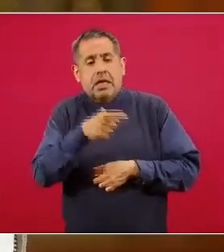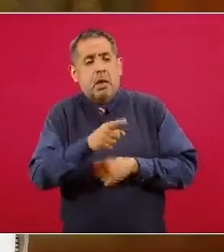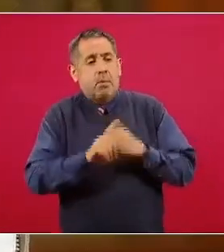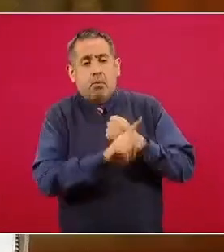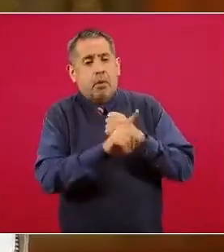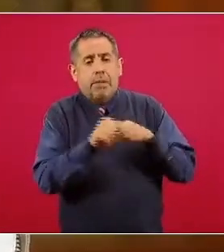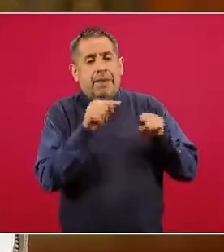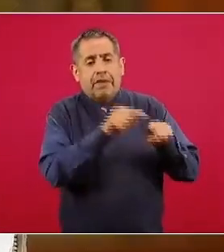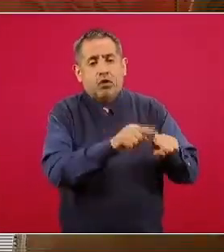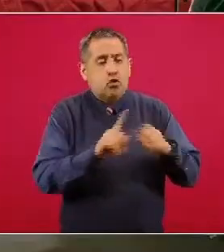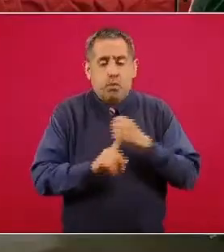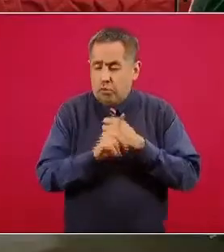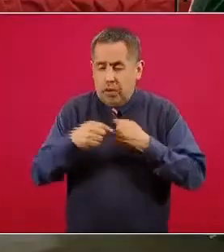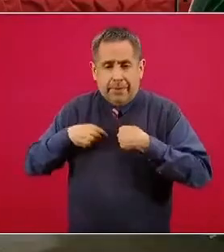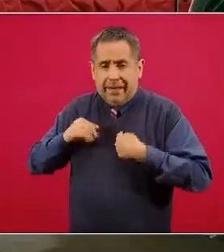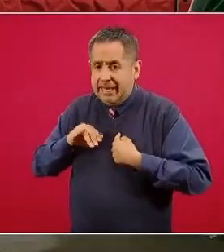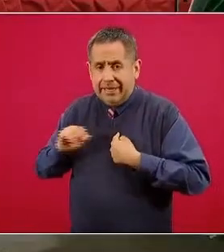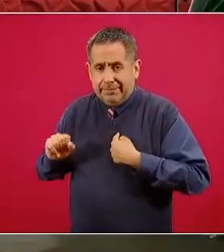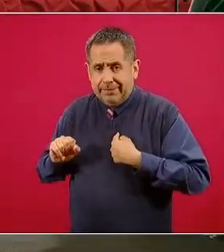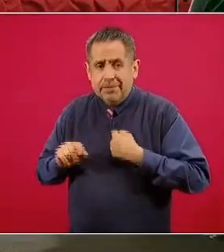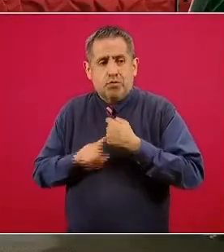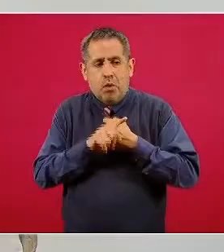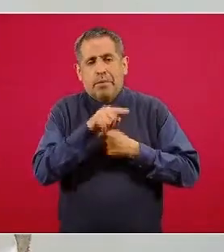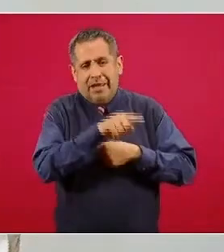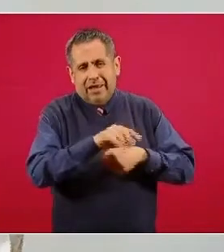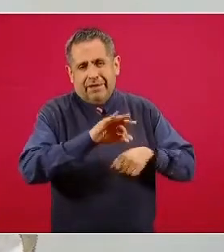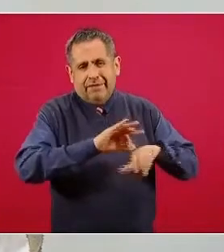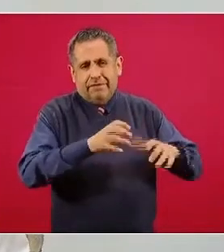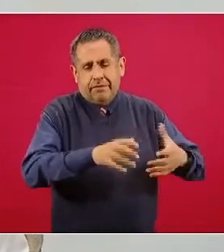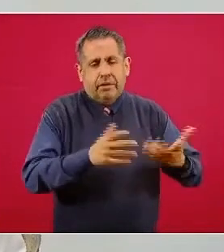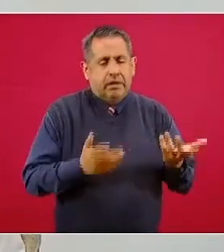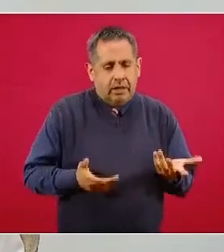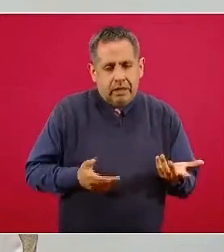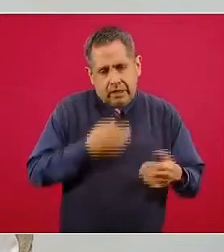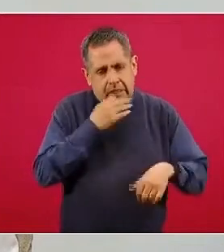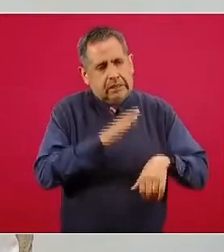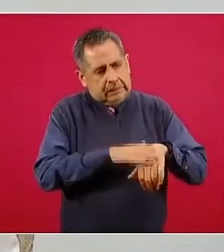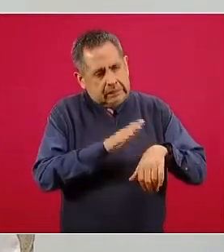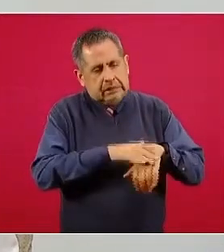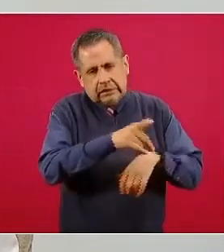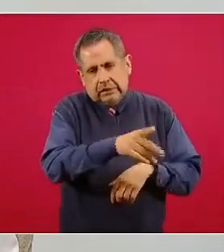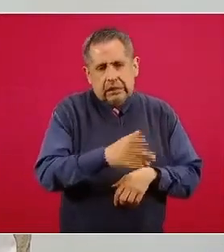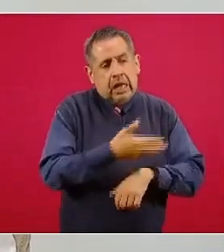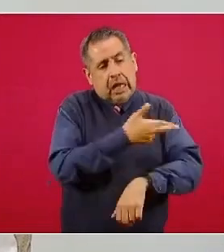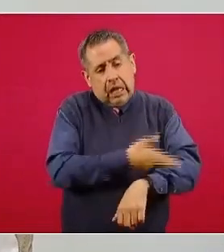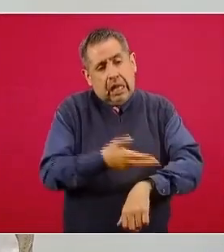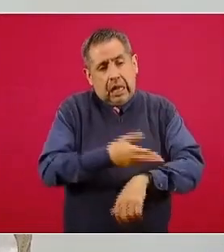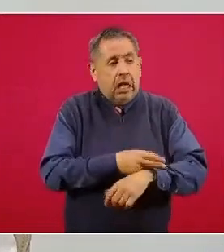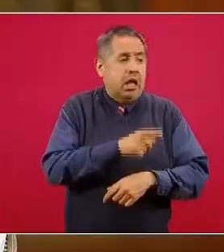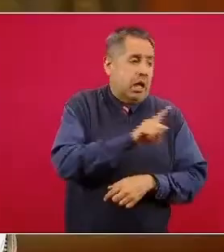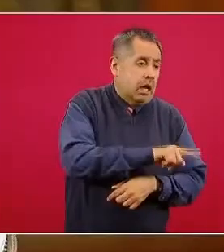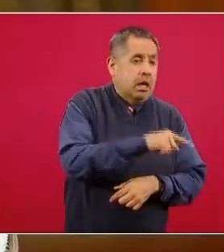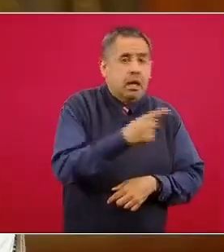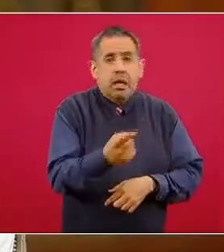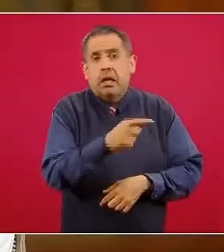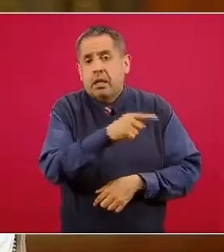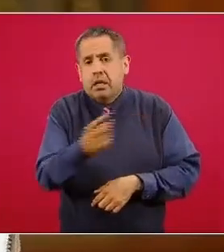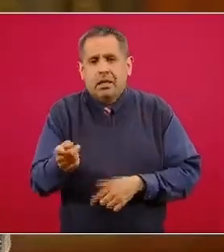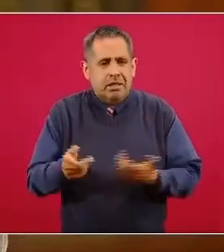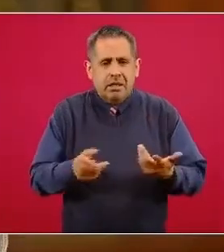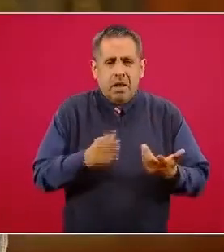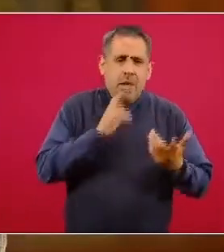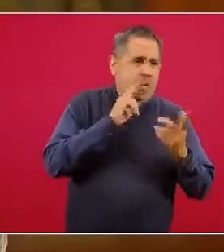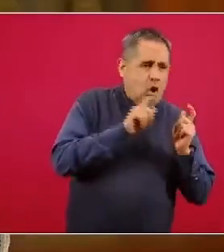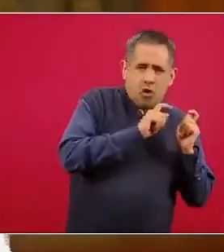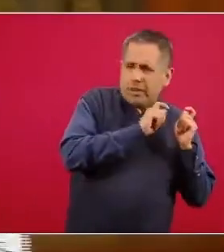no del Seguro Social. Y una de las cosas que resolvimos es pues que no pasaran por los medicamentos a los almacenes para llevarlos